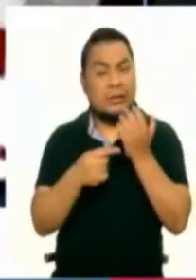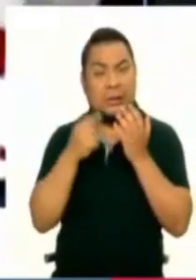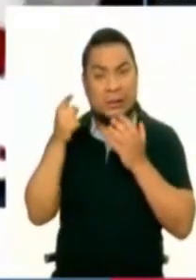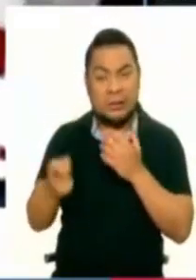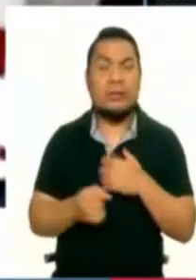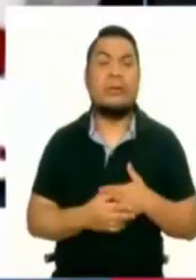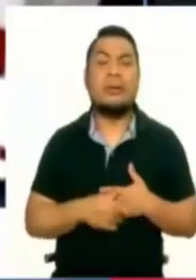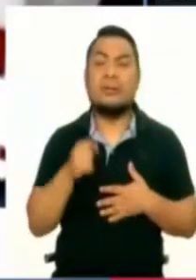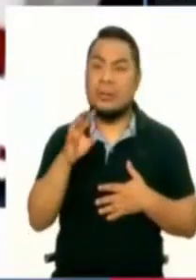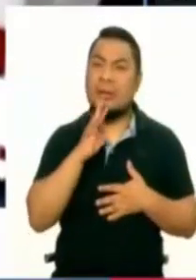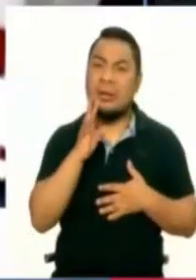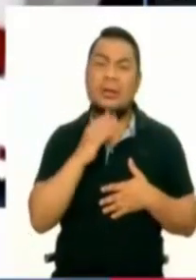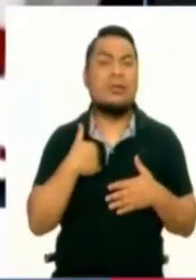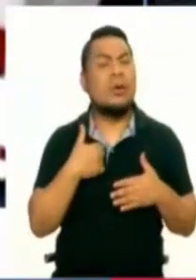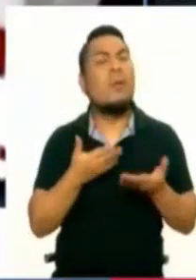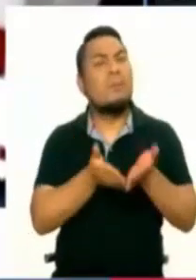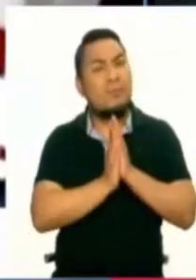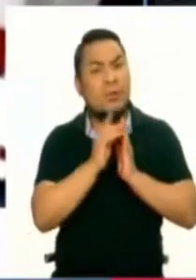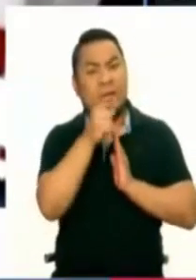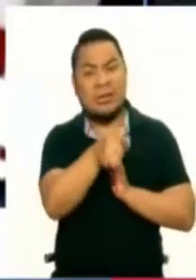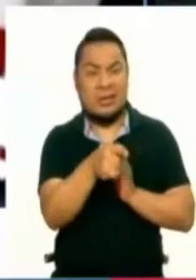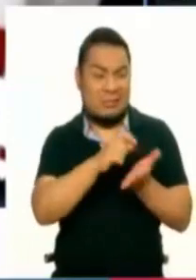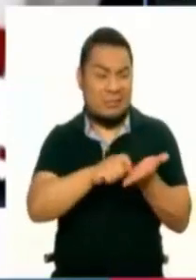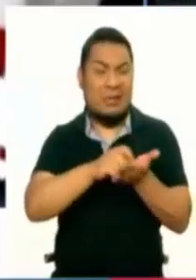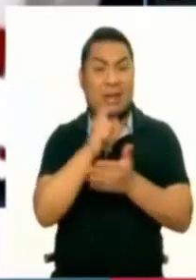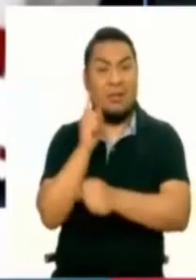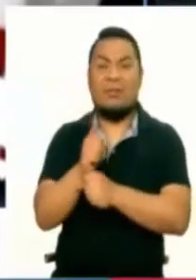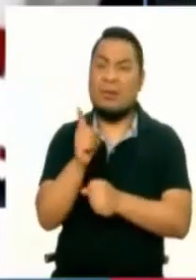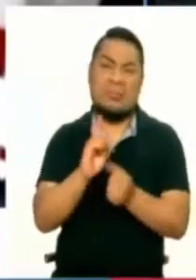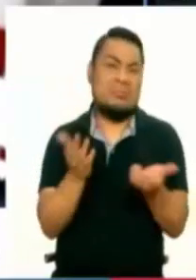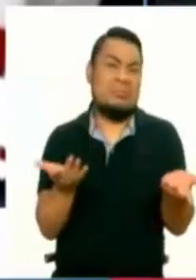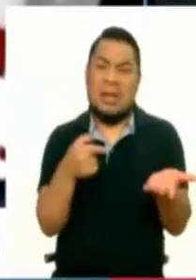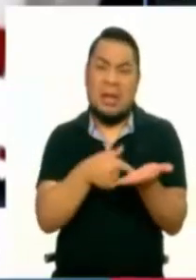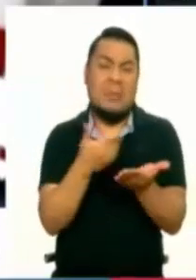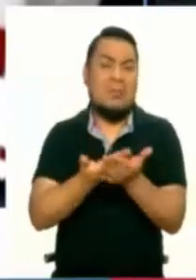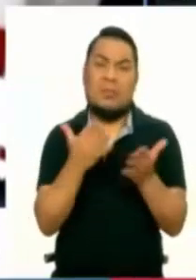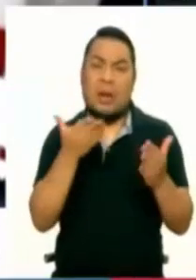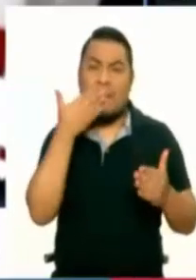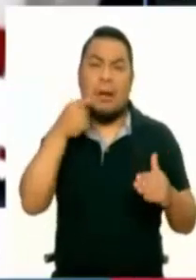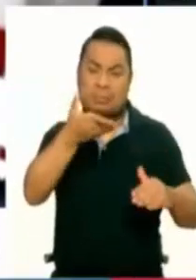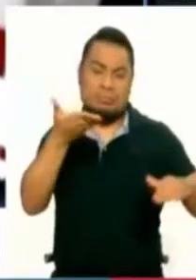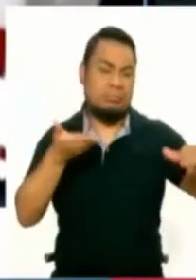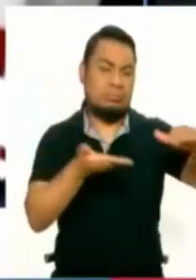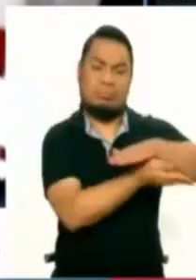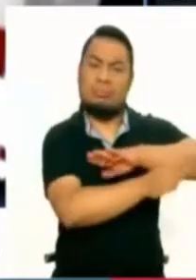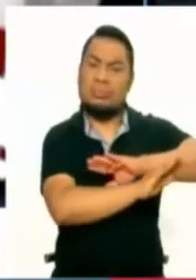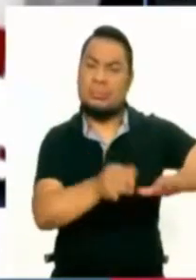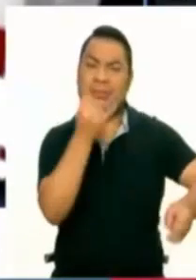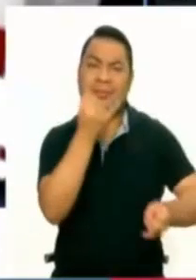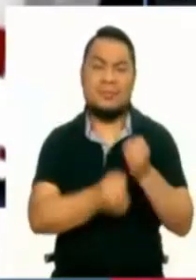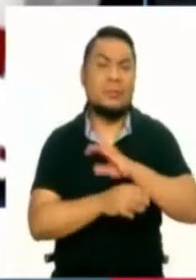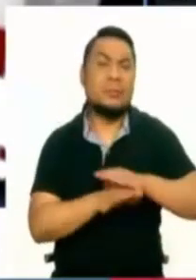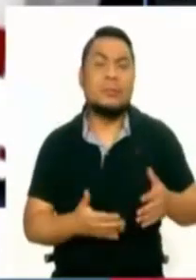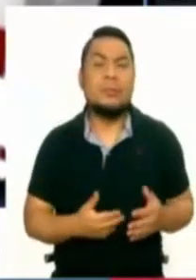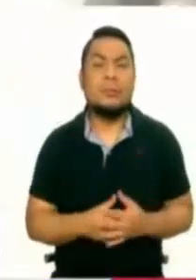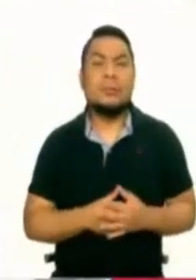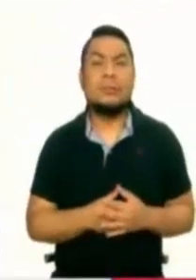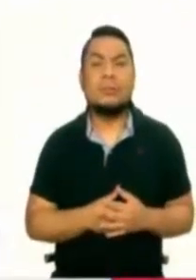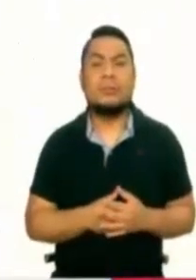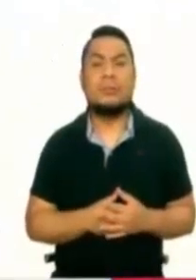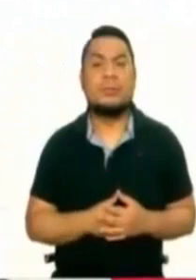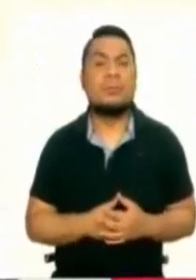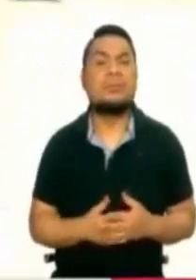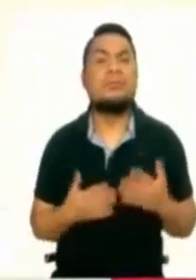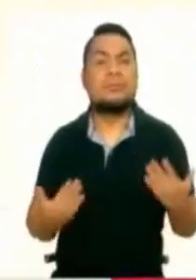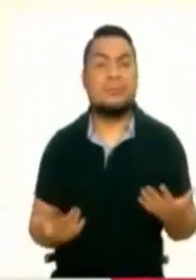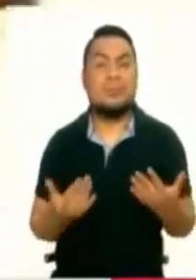se declare infundado el requerimiento, en un extremo de comparecencia restrictiva y en el otro impedimento de salida.